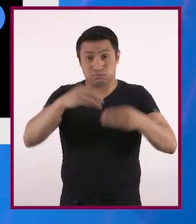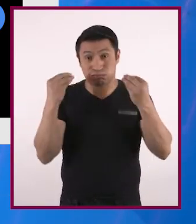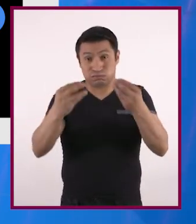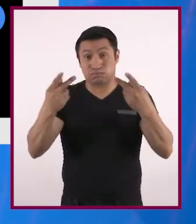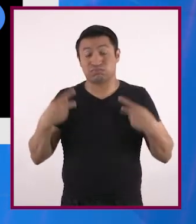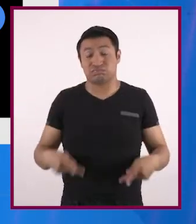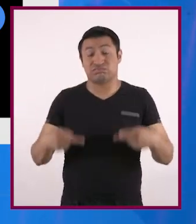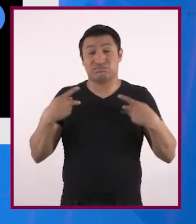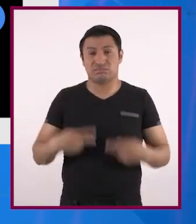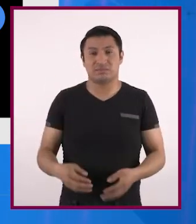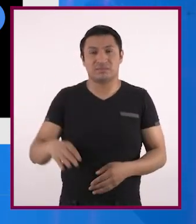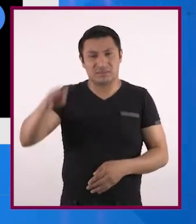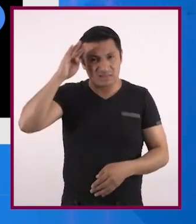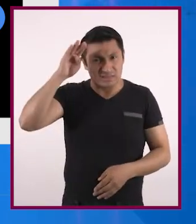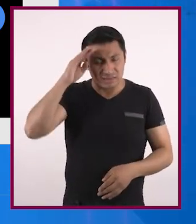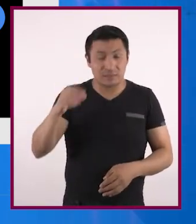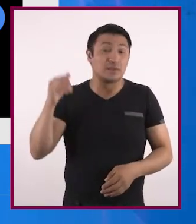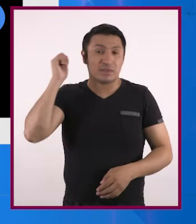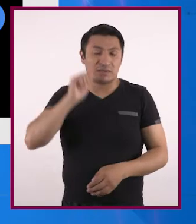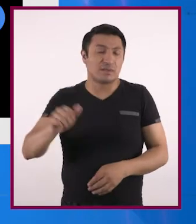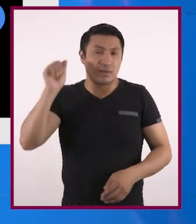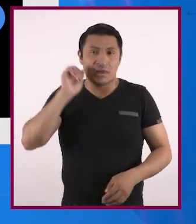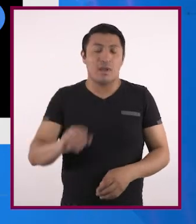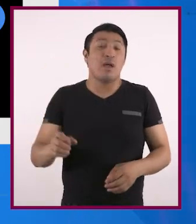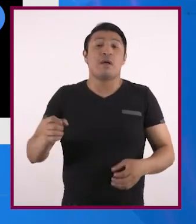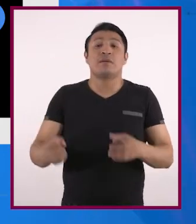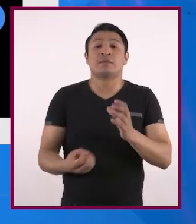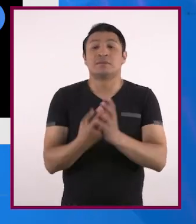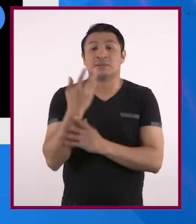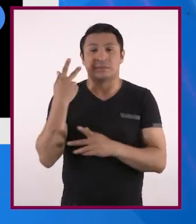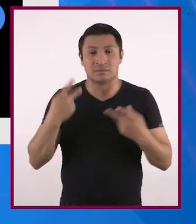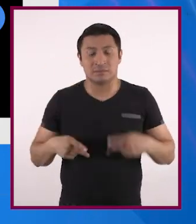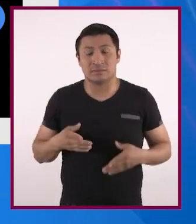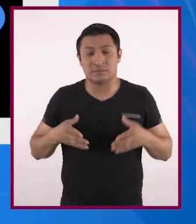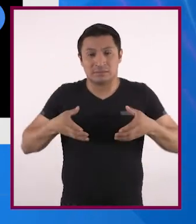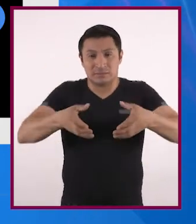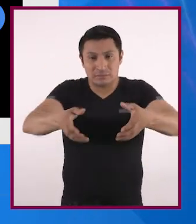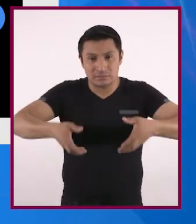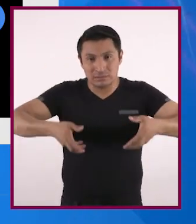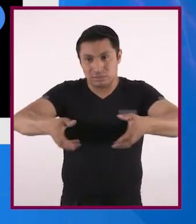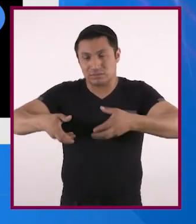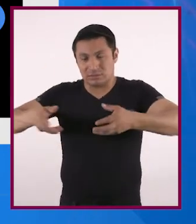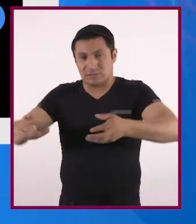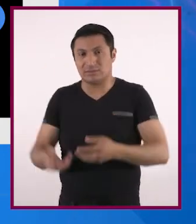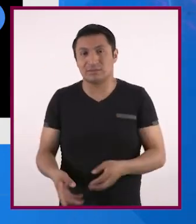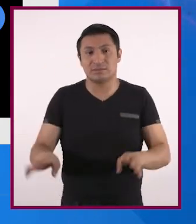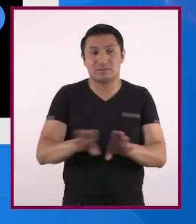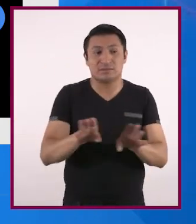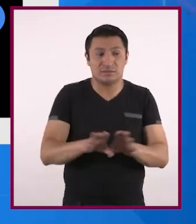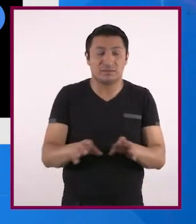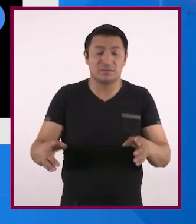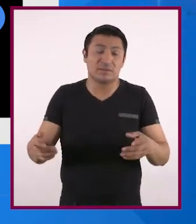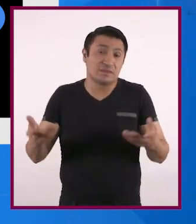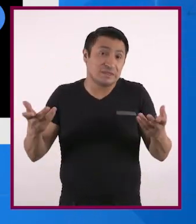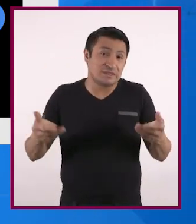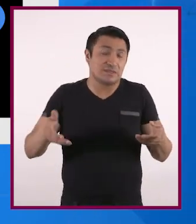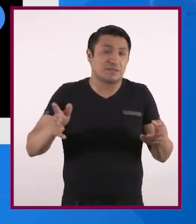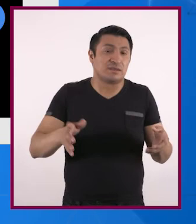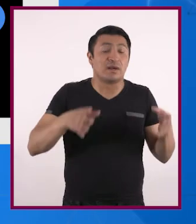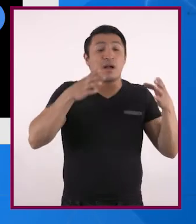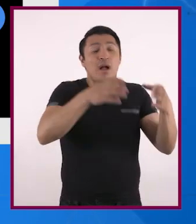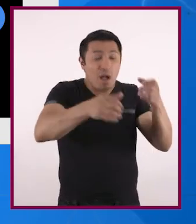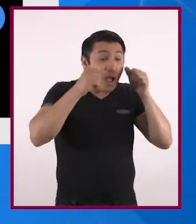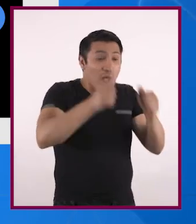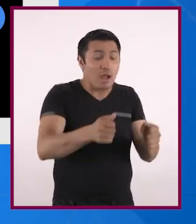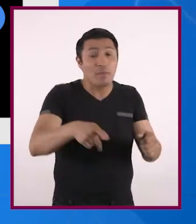hay. No, hay que pensar que constantemente están saliendo nuevas personas a calle. Entonces uno atiende a un conjunto de población y ya hay otra nueva. Entonces